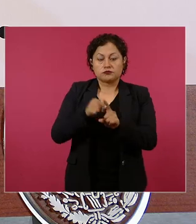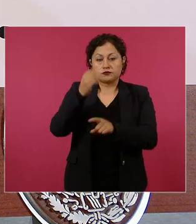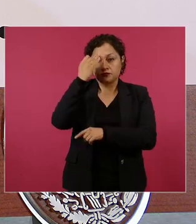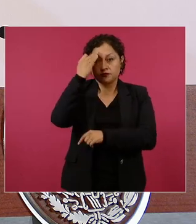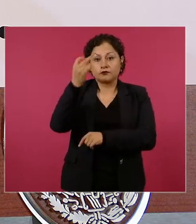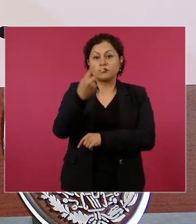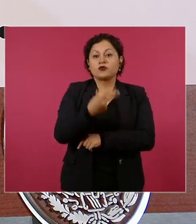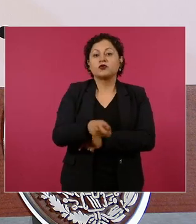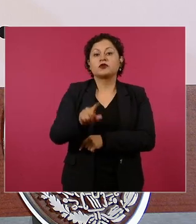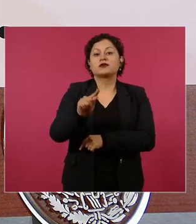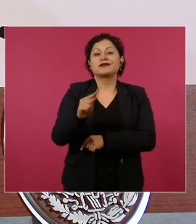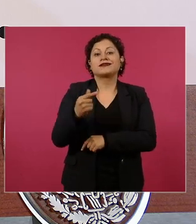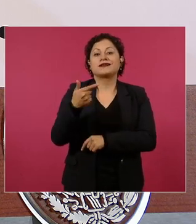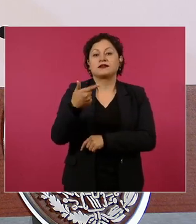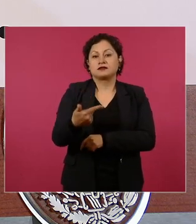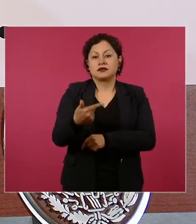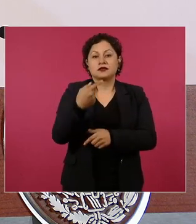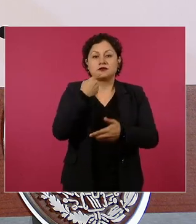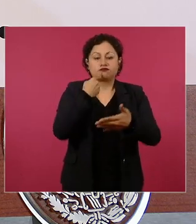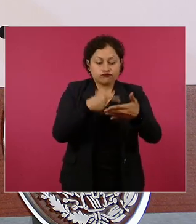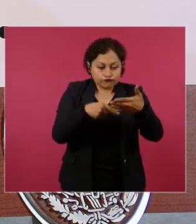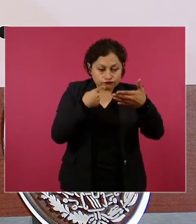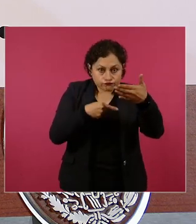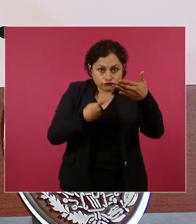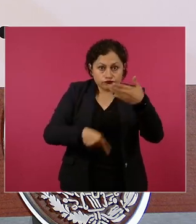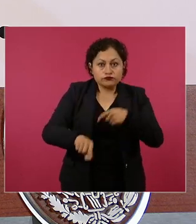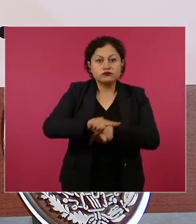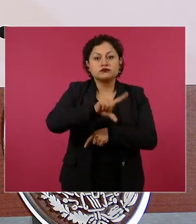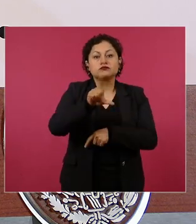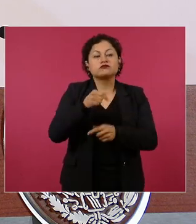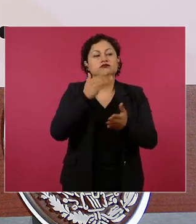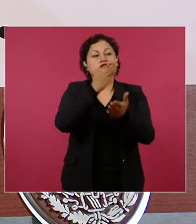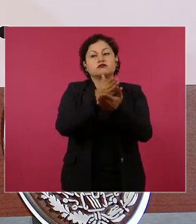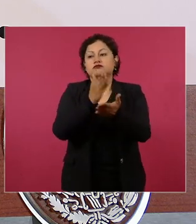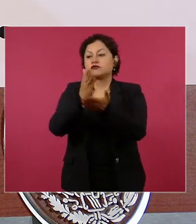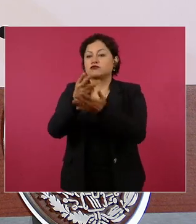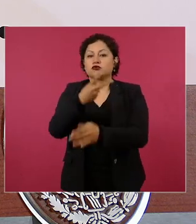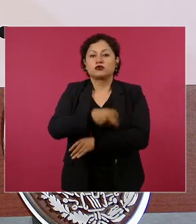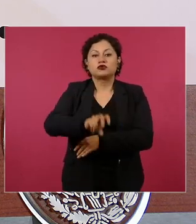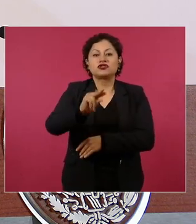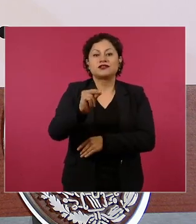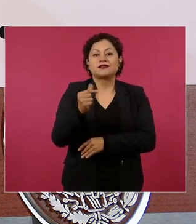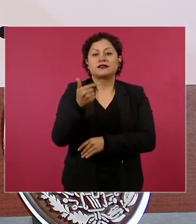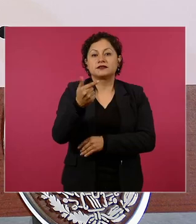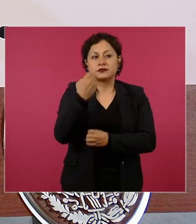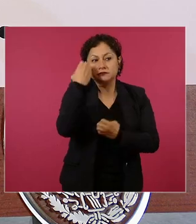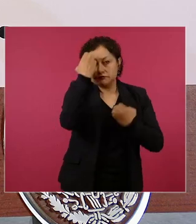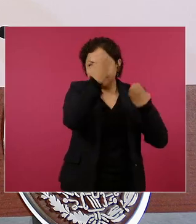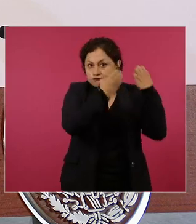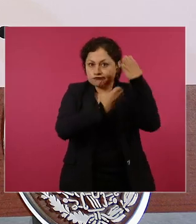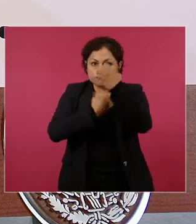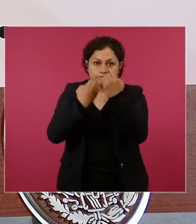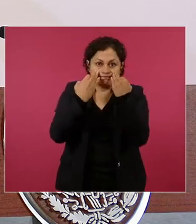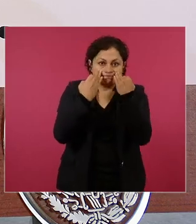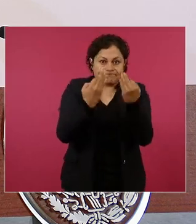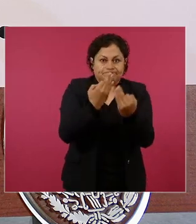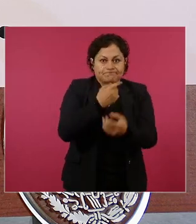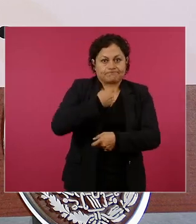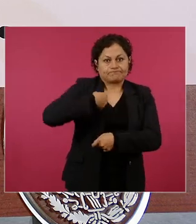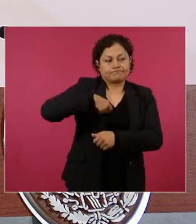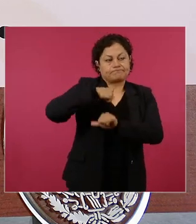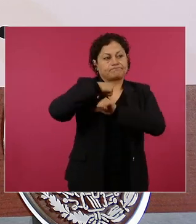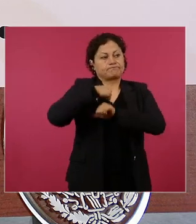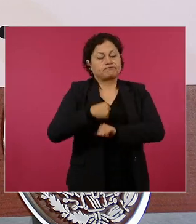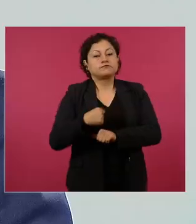277 denuncias, realizamos 287 visitas de verificación y o constatación.